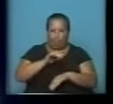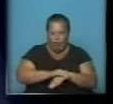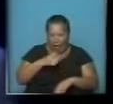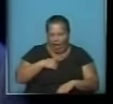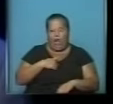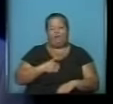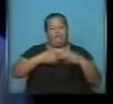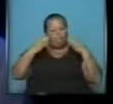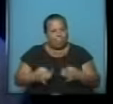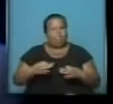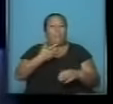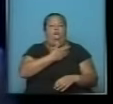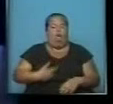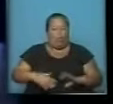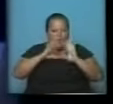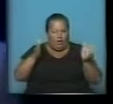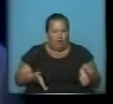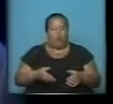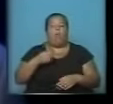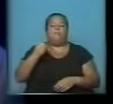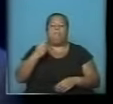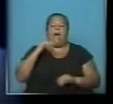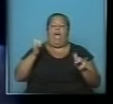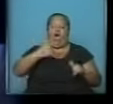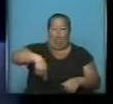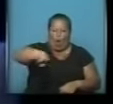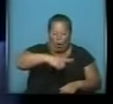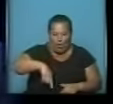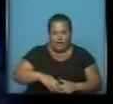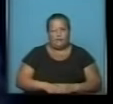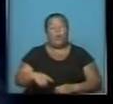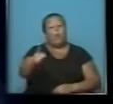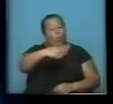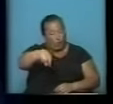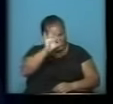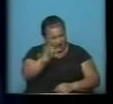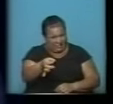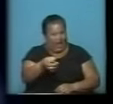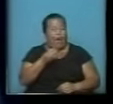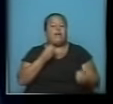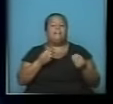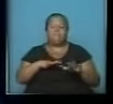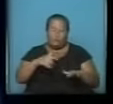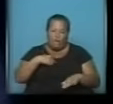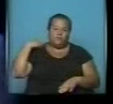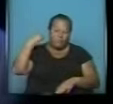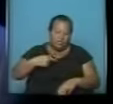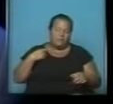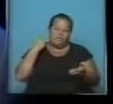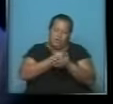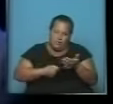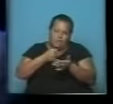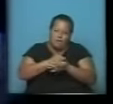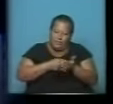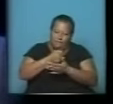responsabilidad moral e institucional de cara a la juventud. Ustedes saben muy bien la situación que venimos